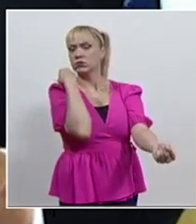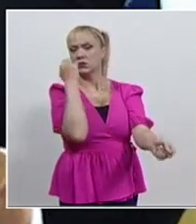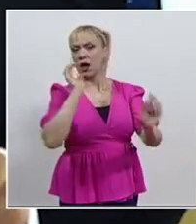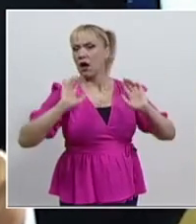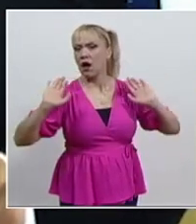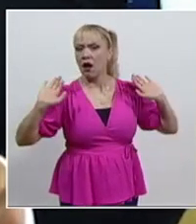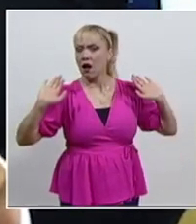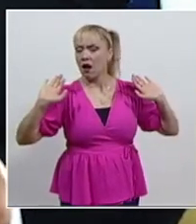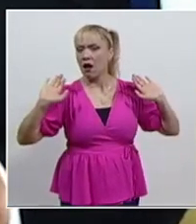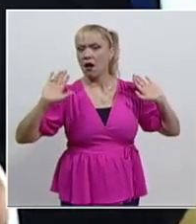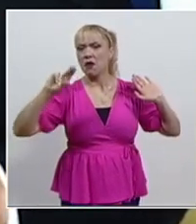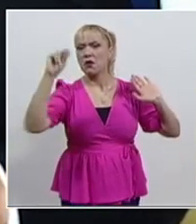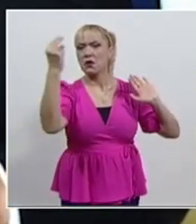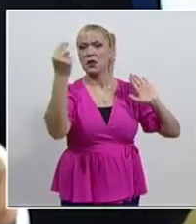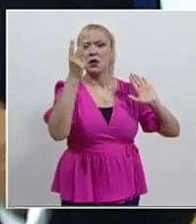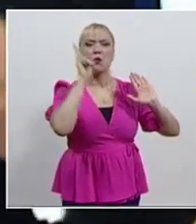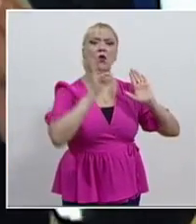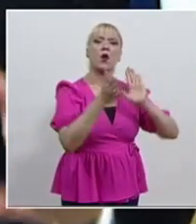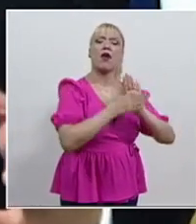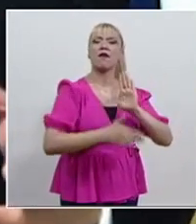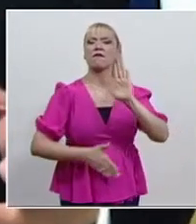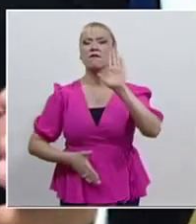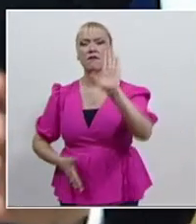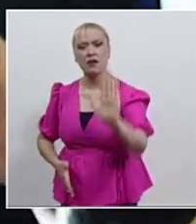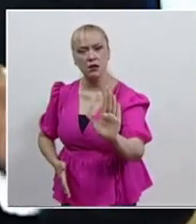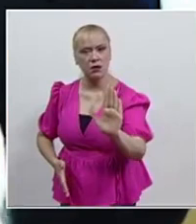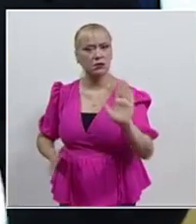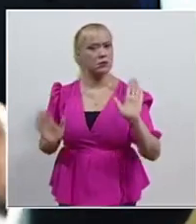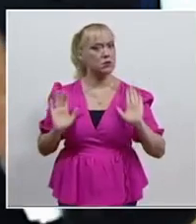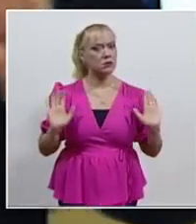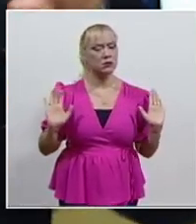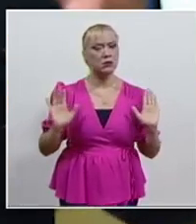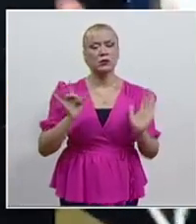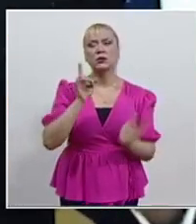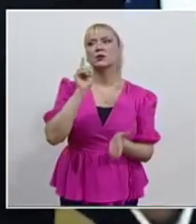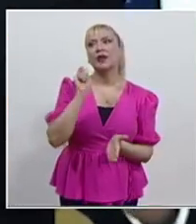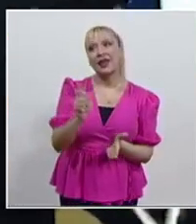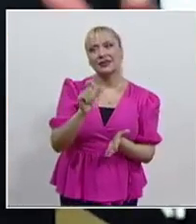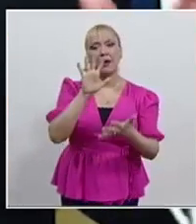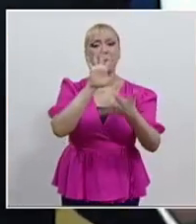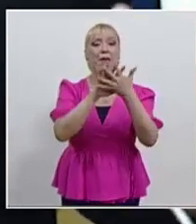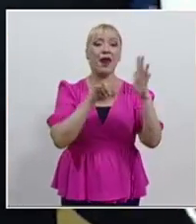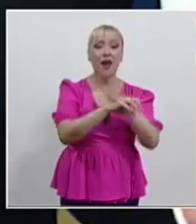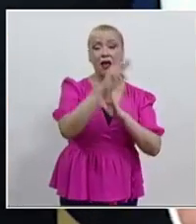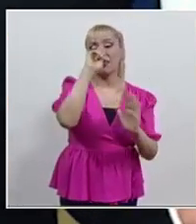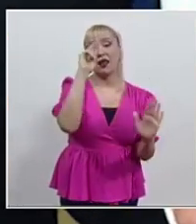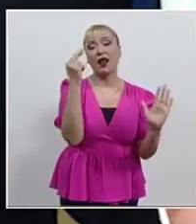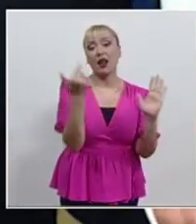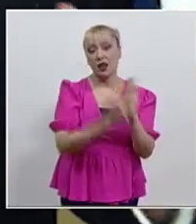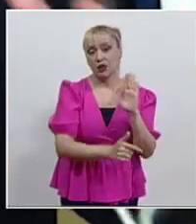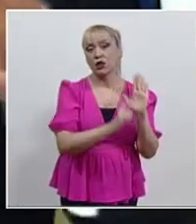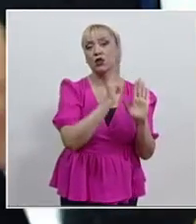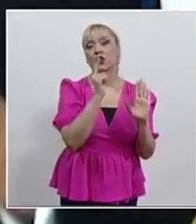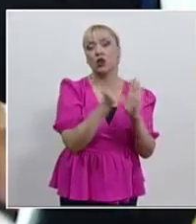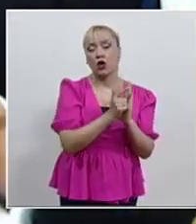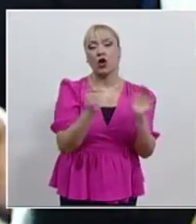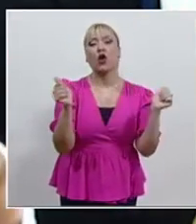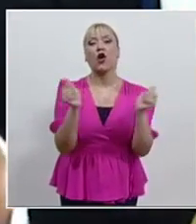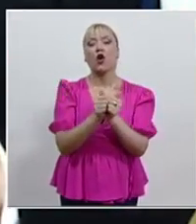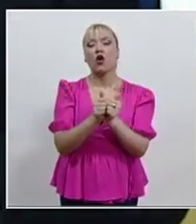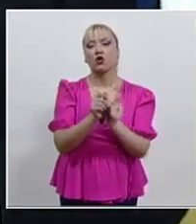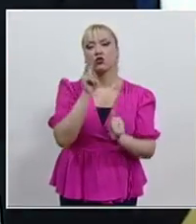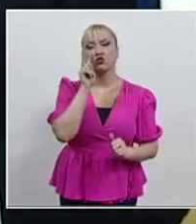de carácter material. Es decir, son tipos penales eminentemente de